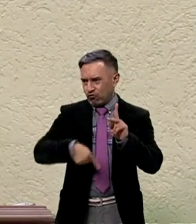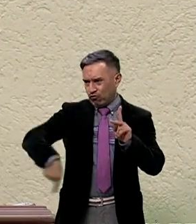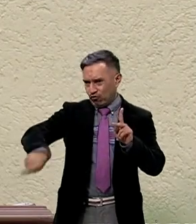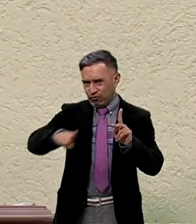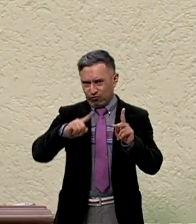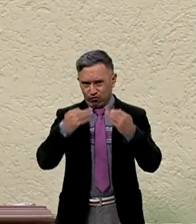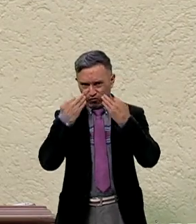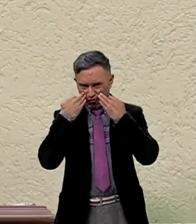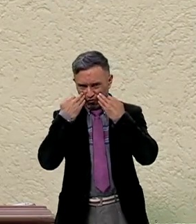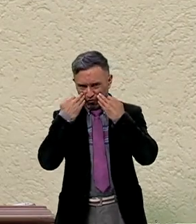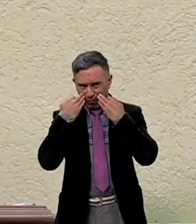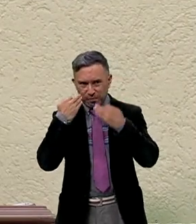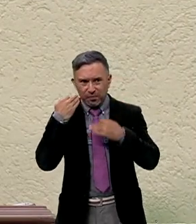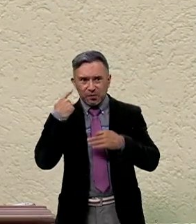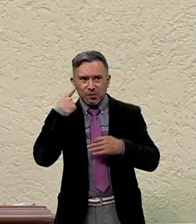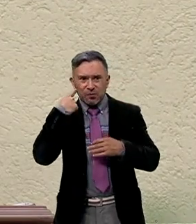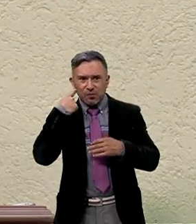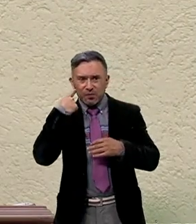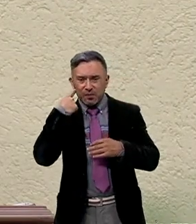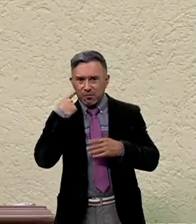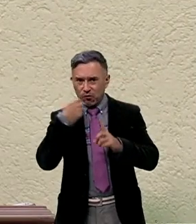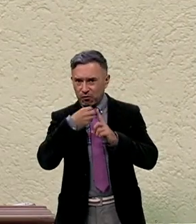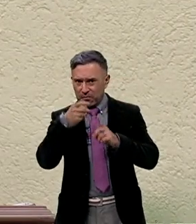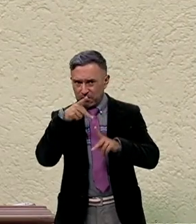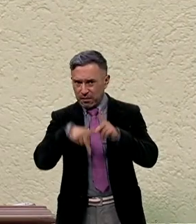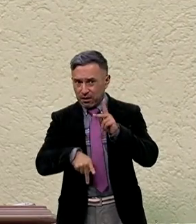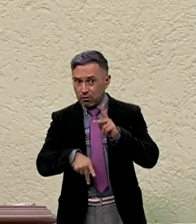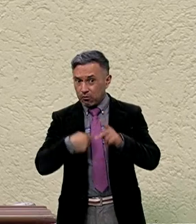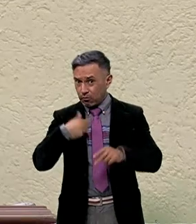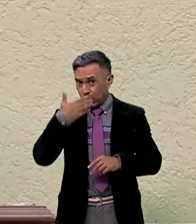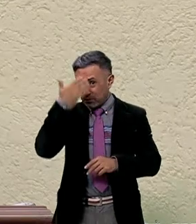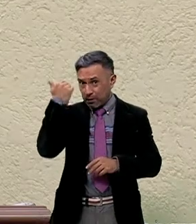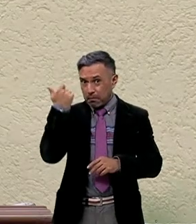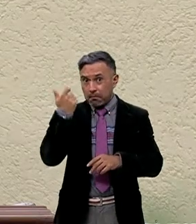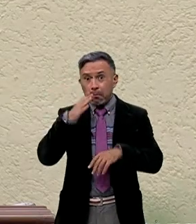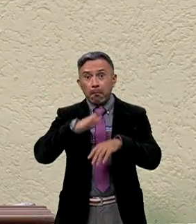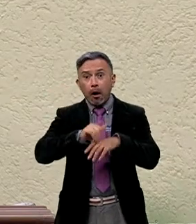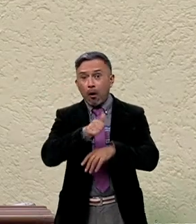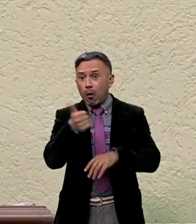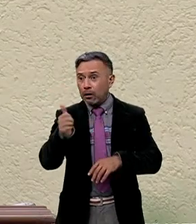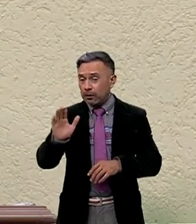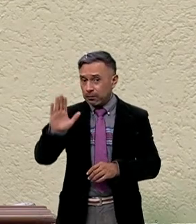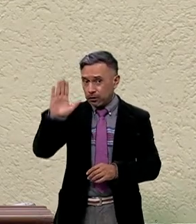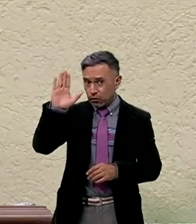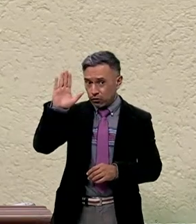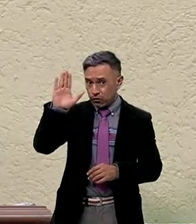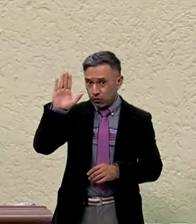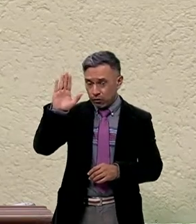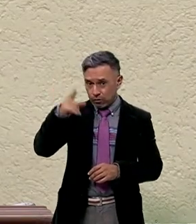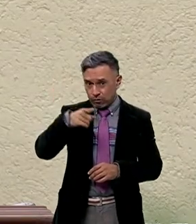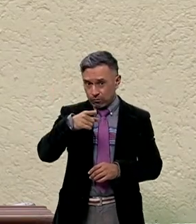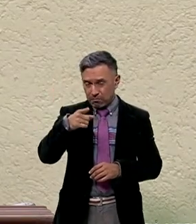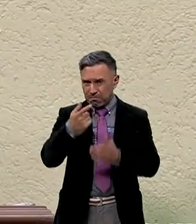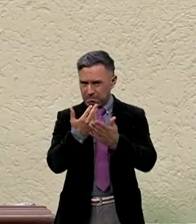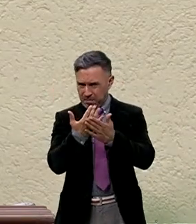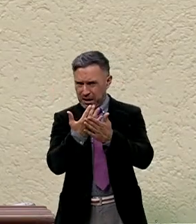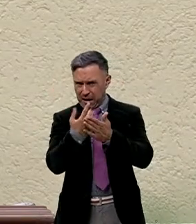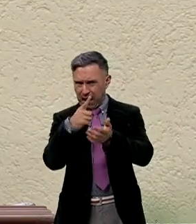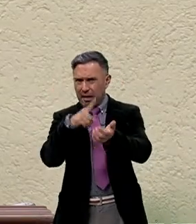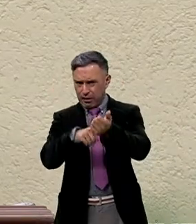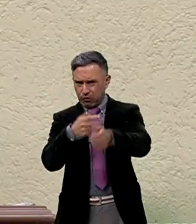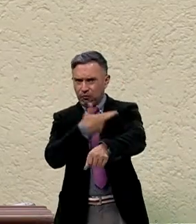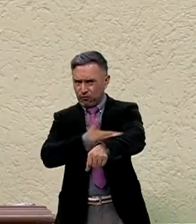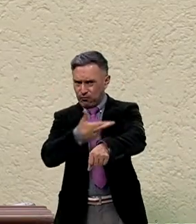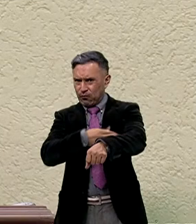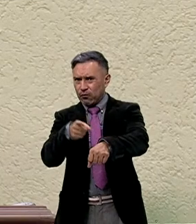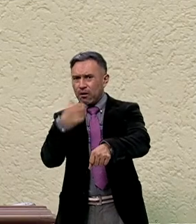despreciar la intervención no sé si hay alguna otra intervención en tanto se genera esta conexión